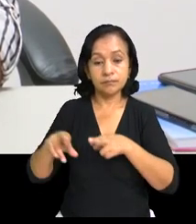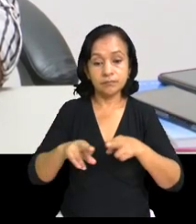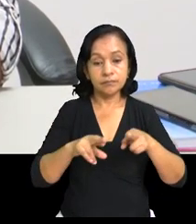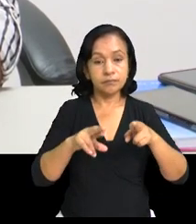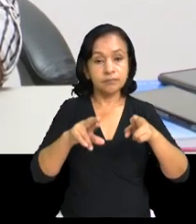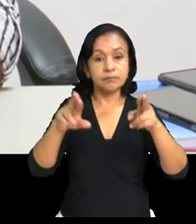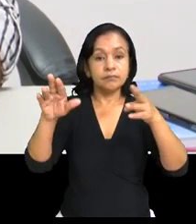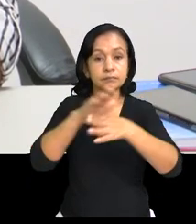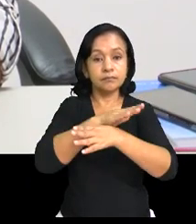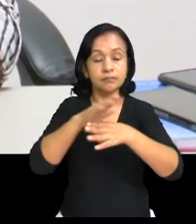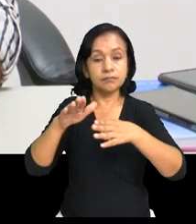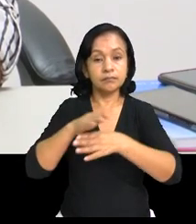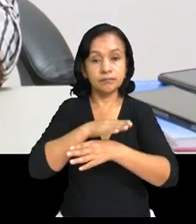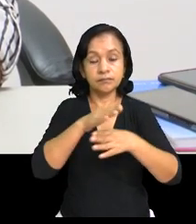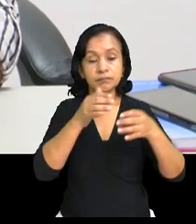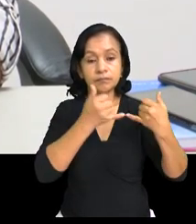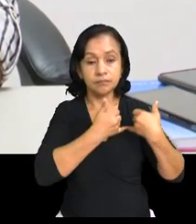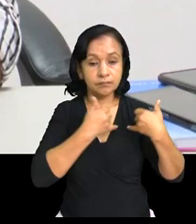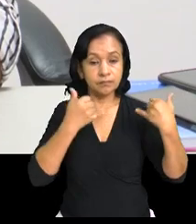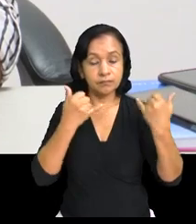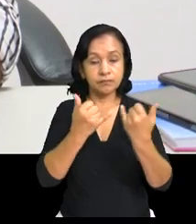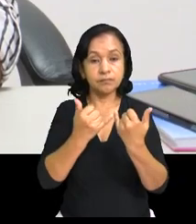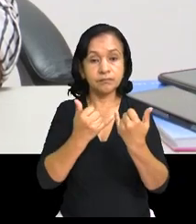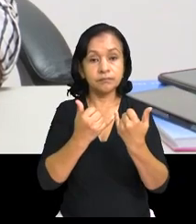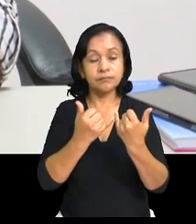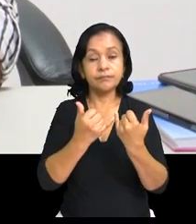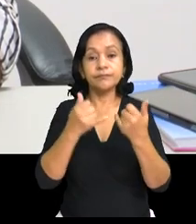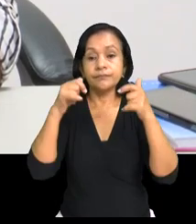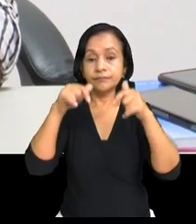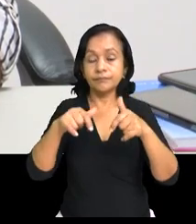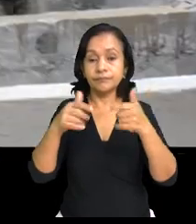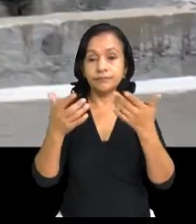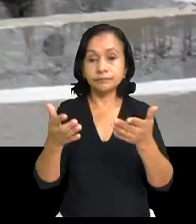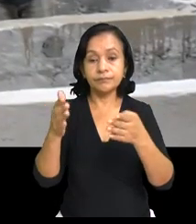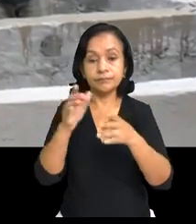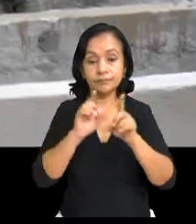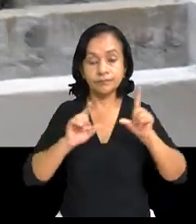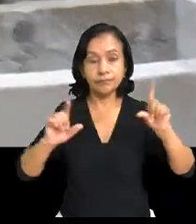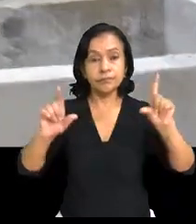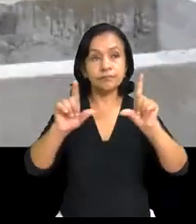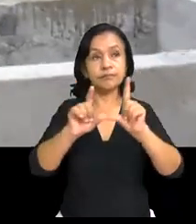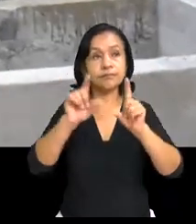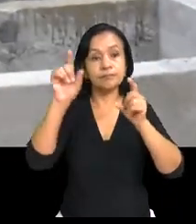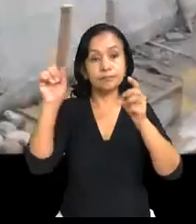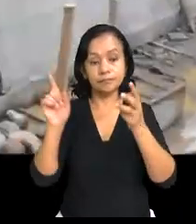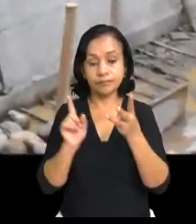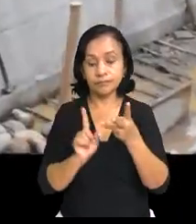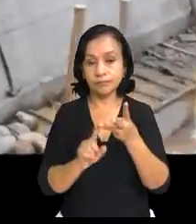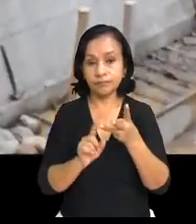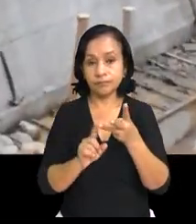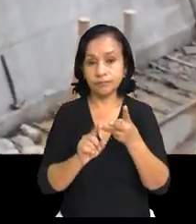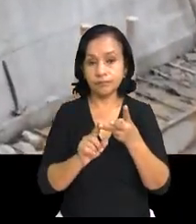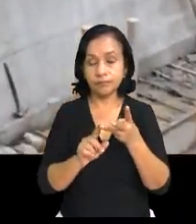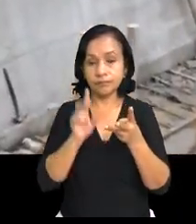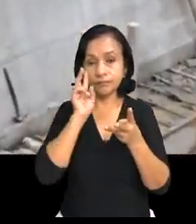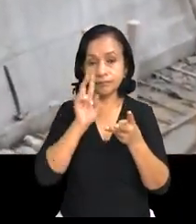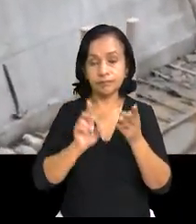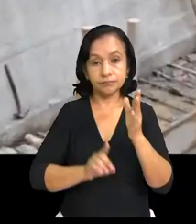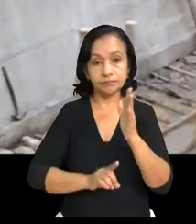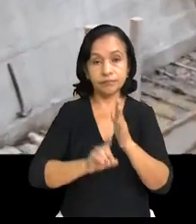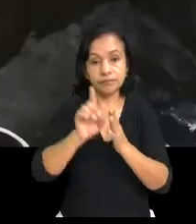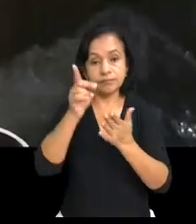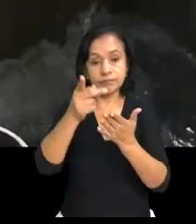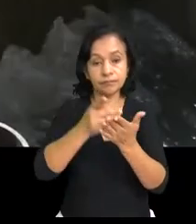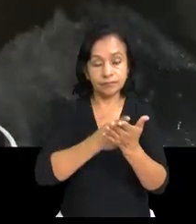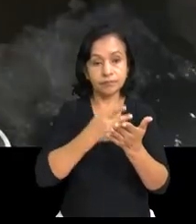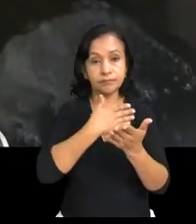subcuenca desde las diferentes instituciones que atienden en los territorios. La tercera línea de trabajo tiene que ver con el desarrollo de proyectos